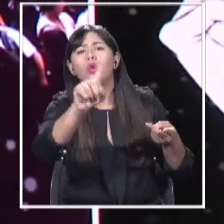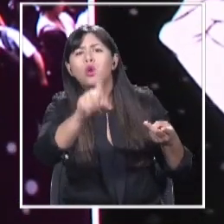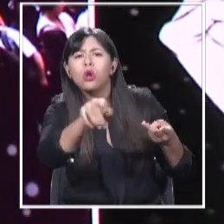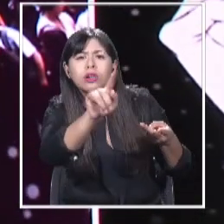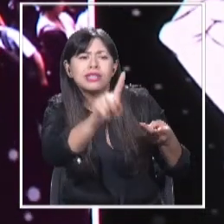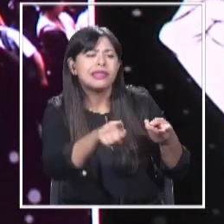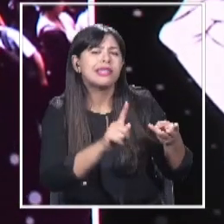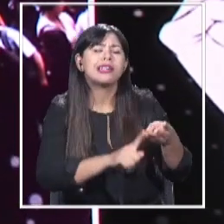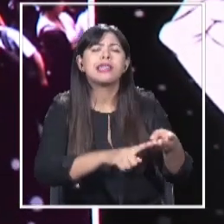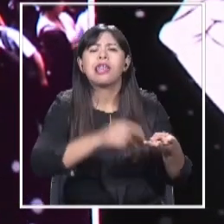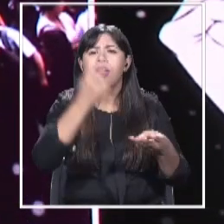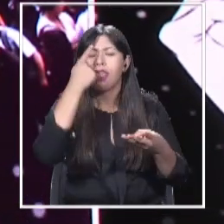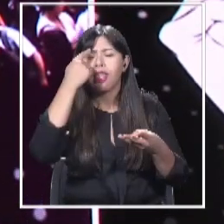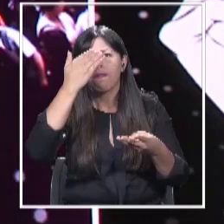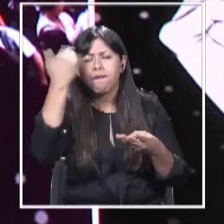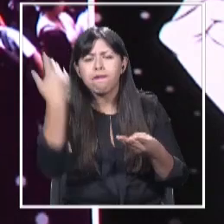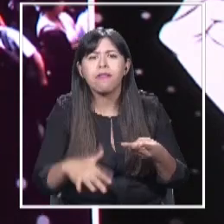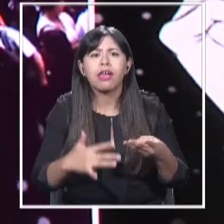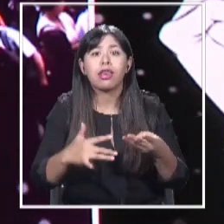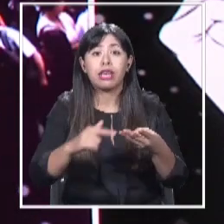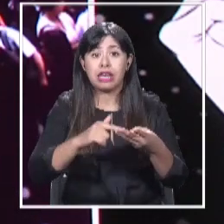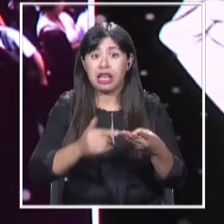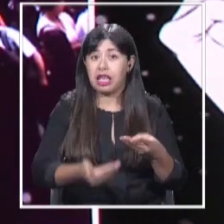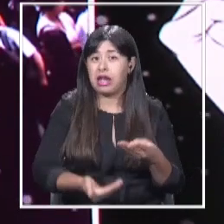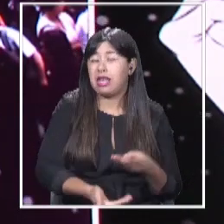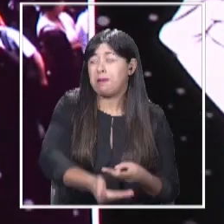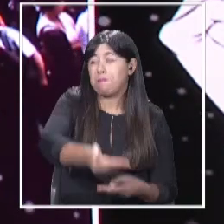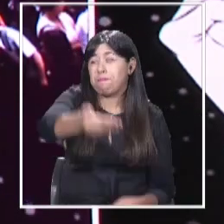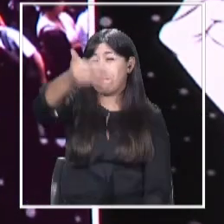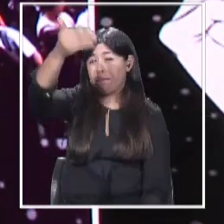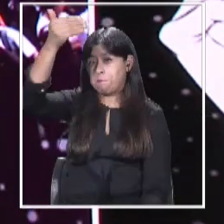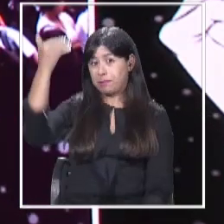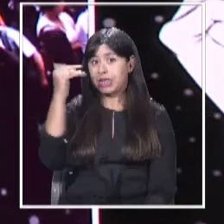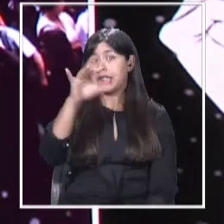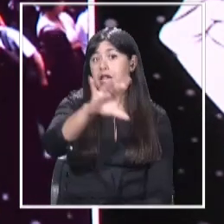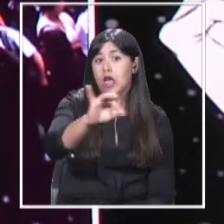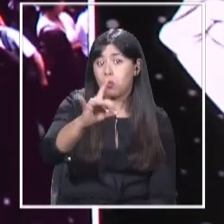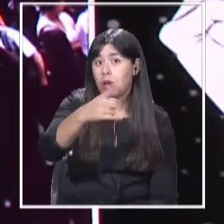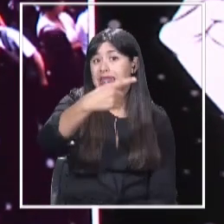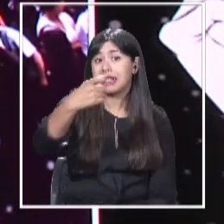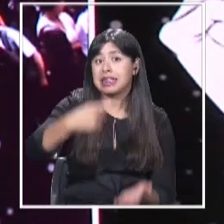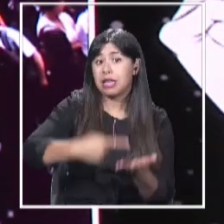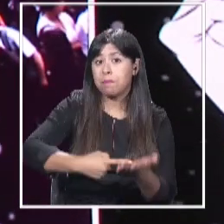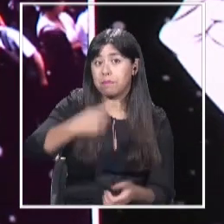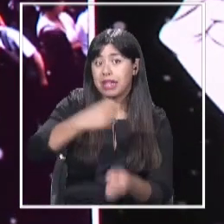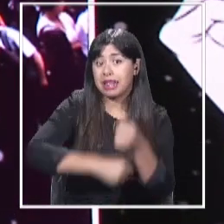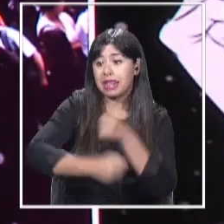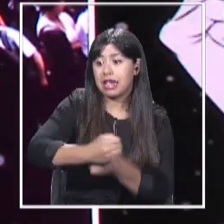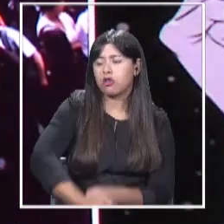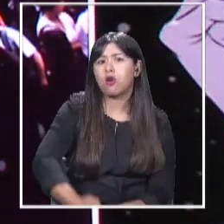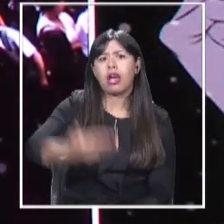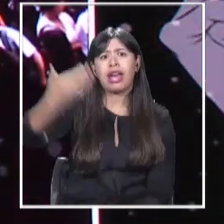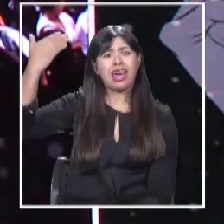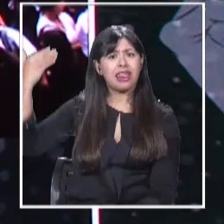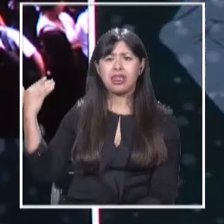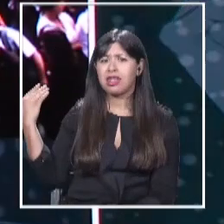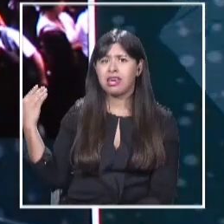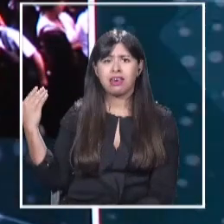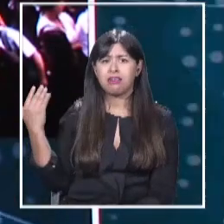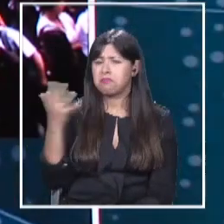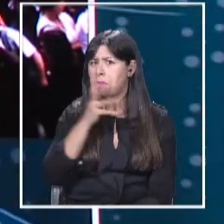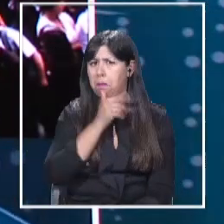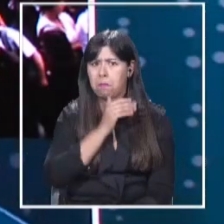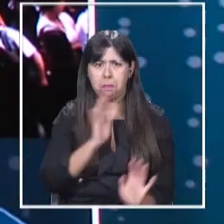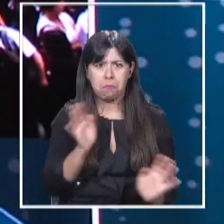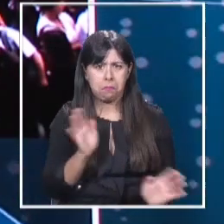tifoidea, desde antes de 50 o 100.000 años, que es precisamente ese periodo en el que Homo